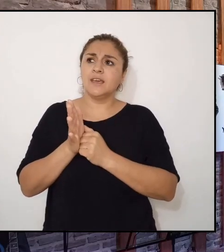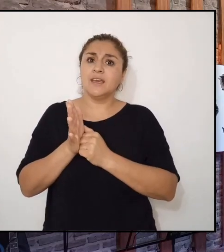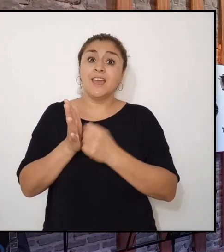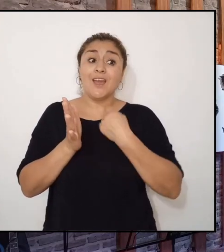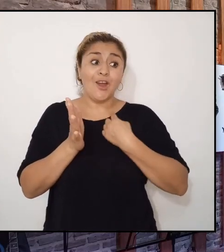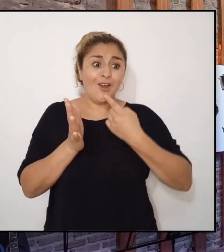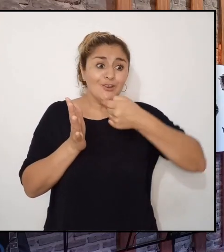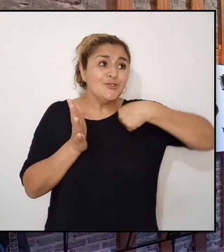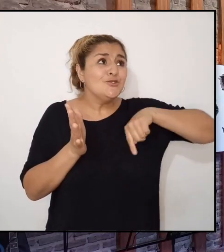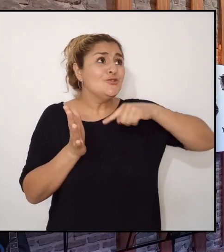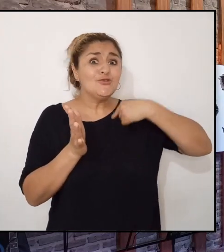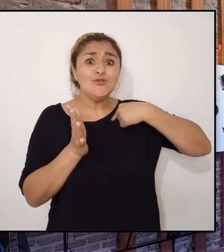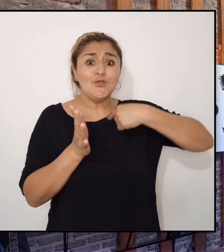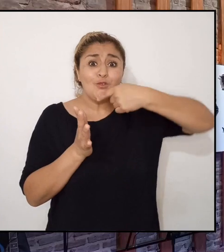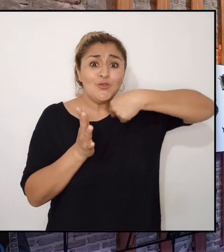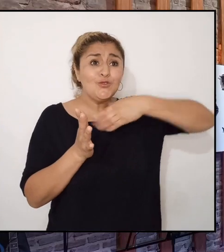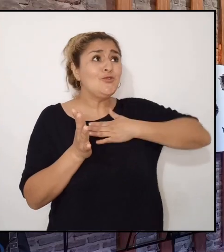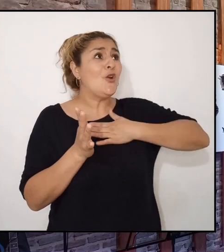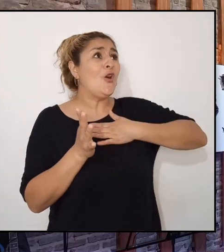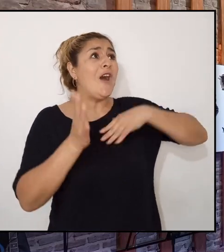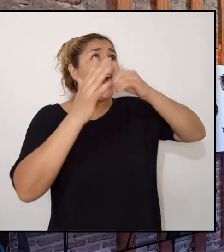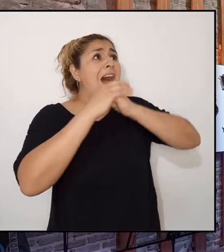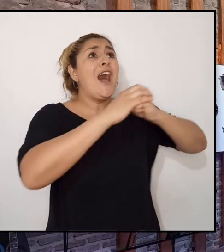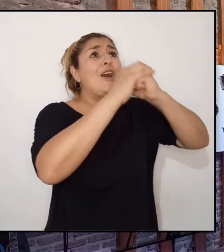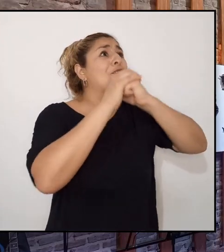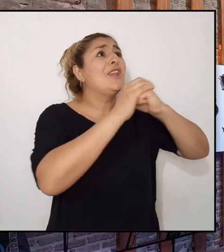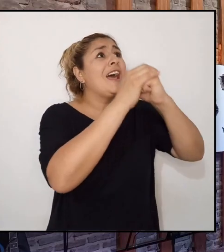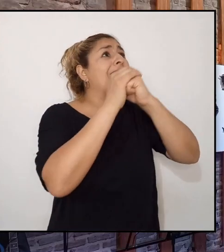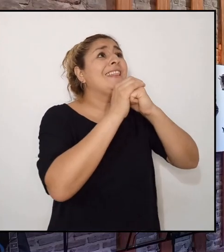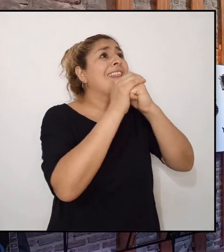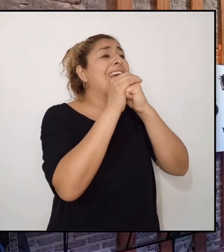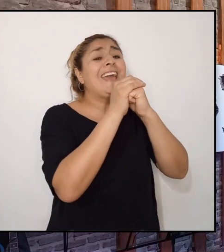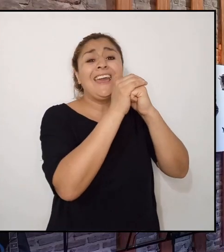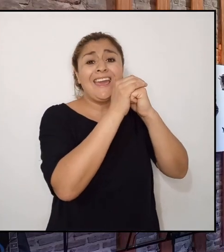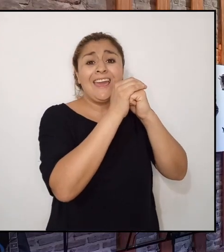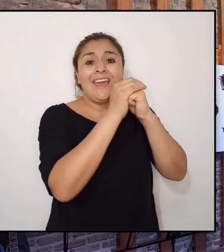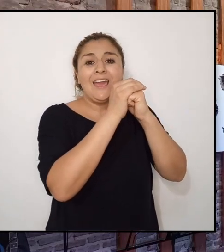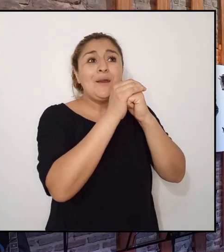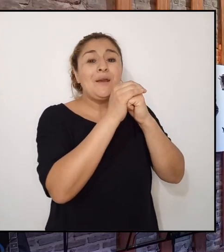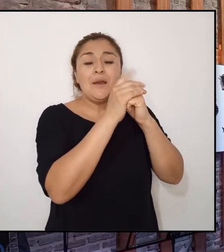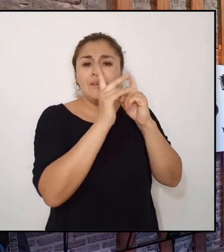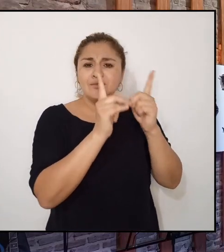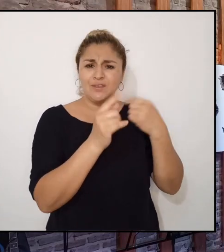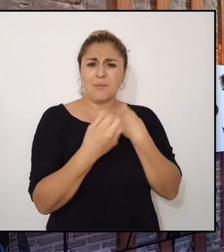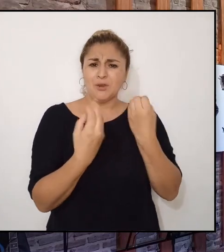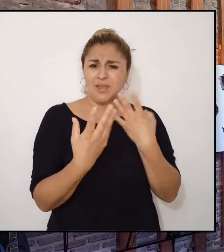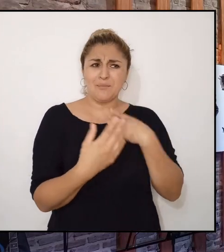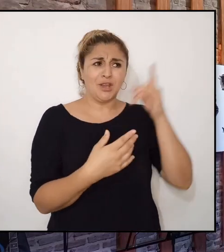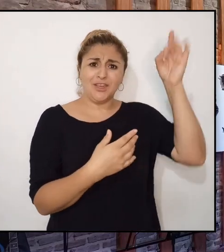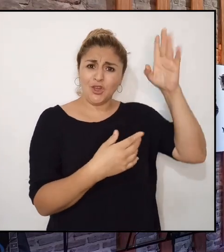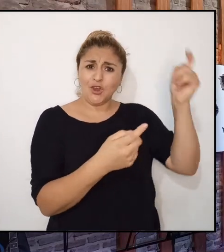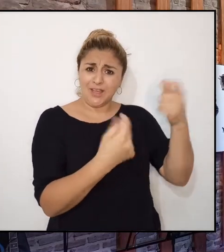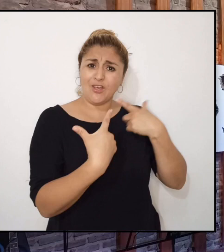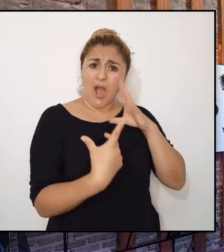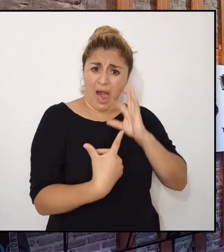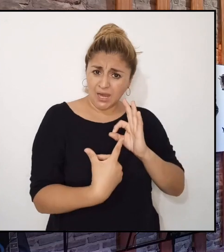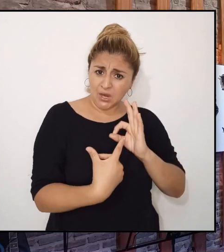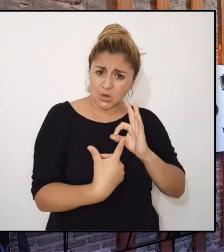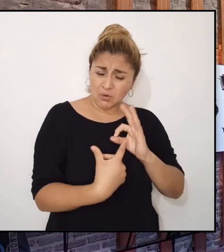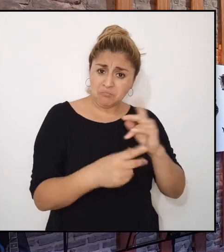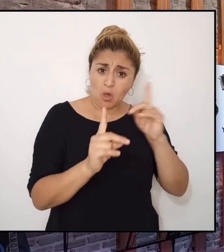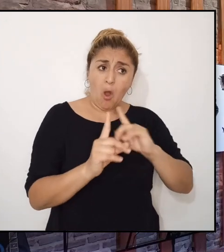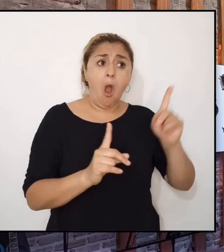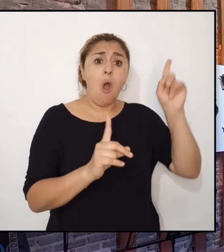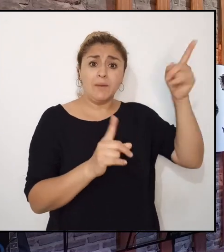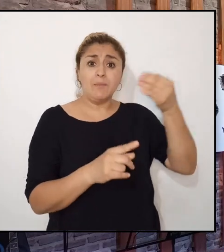adoraré. ¿Por qué? ¿Porque le dio algo? ¿Porque le olvidó de algo? ¿Porque le prometió algo? No,